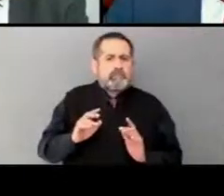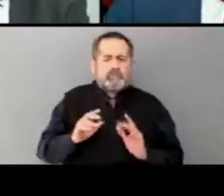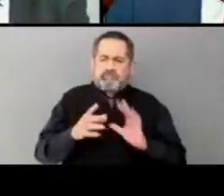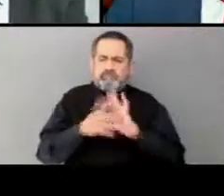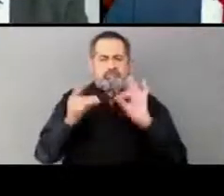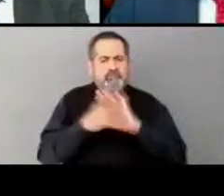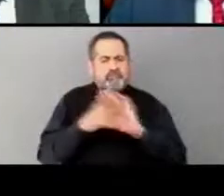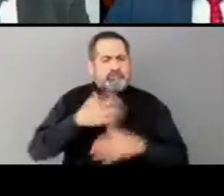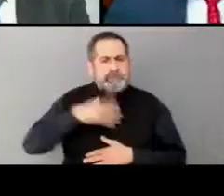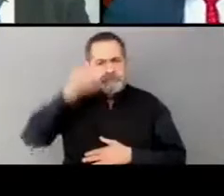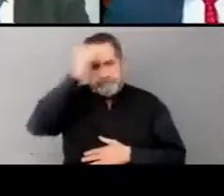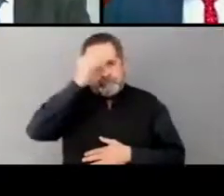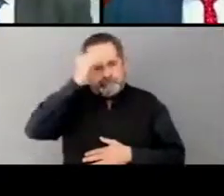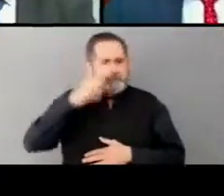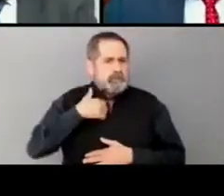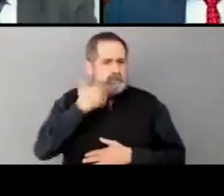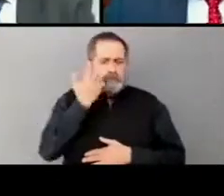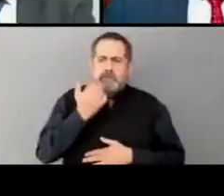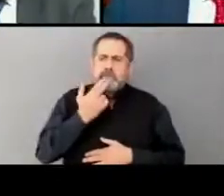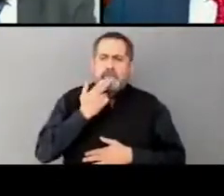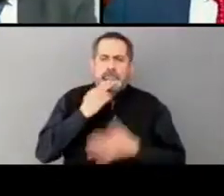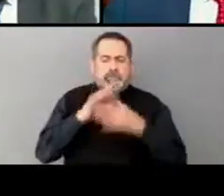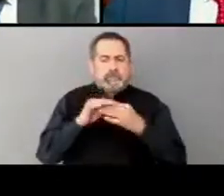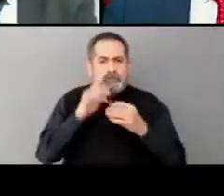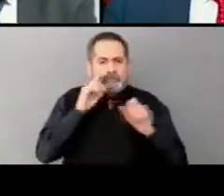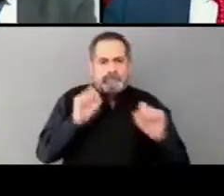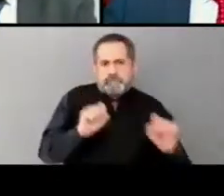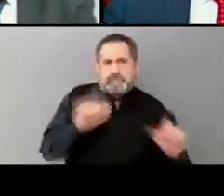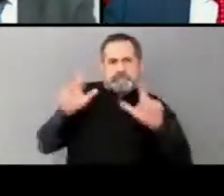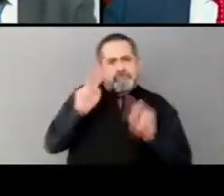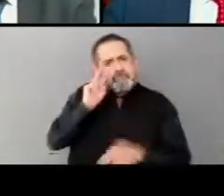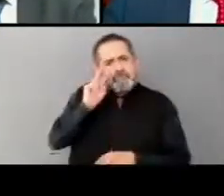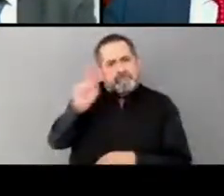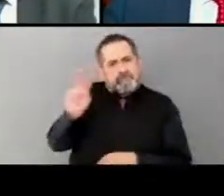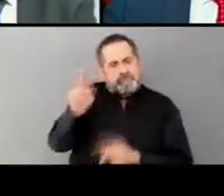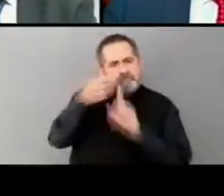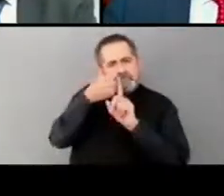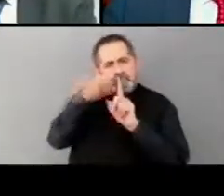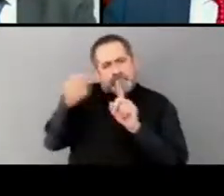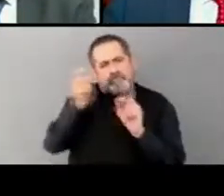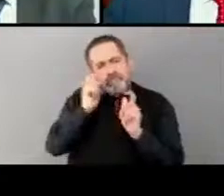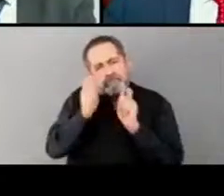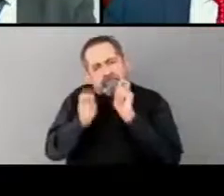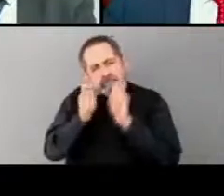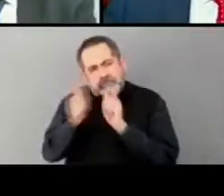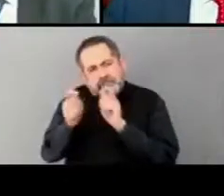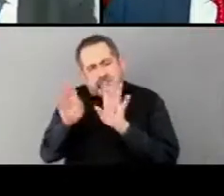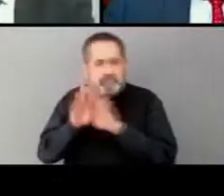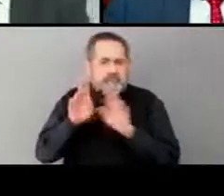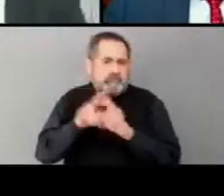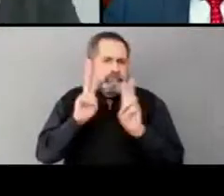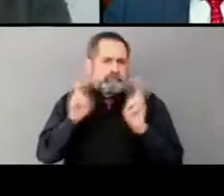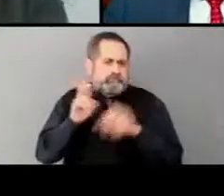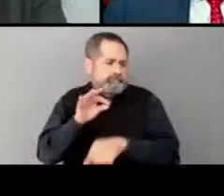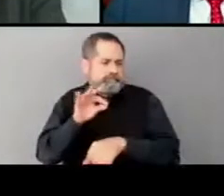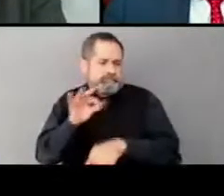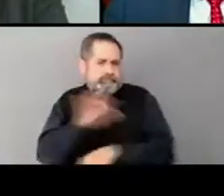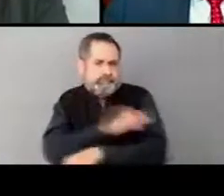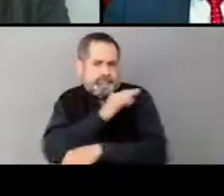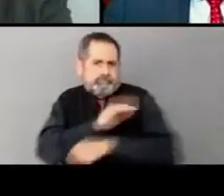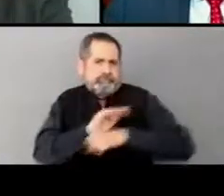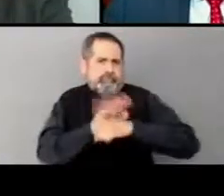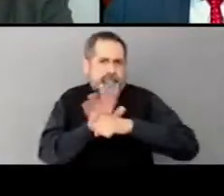posicionarme, y me parece útil que veamos este spot, porque si bien trata el tema de la vacuna, realmente